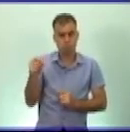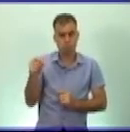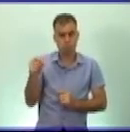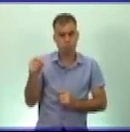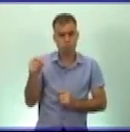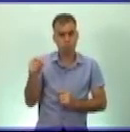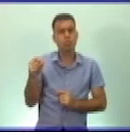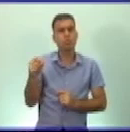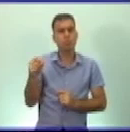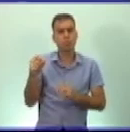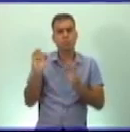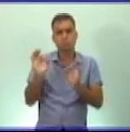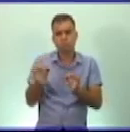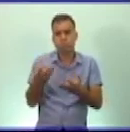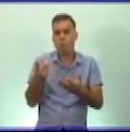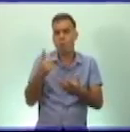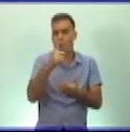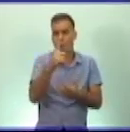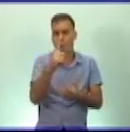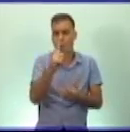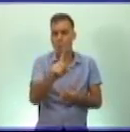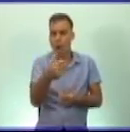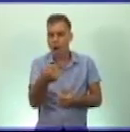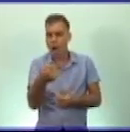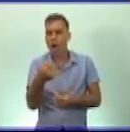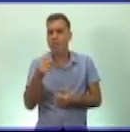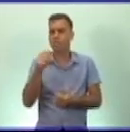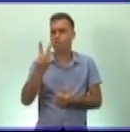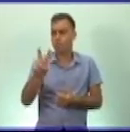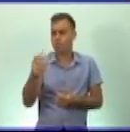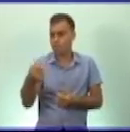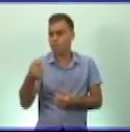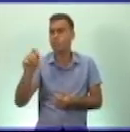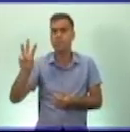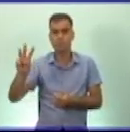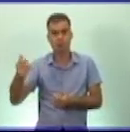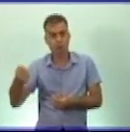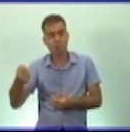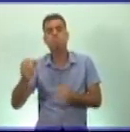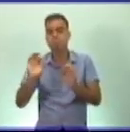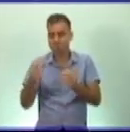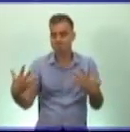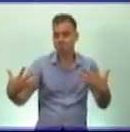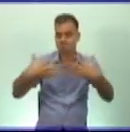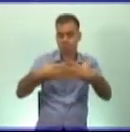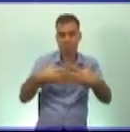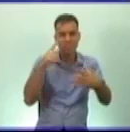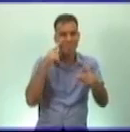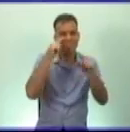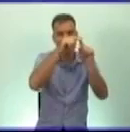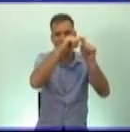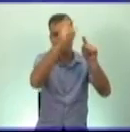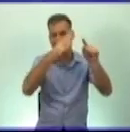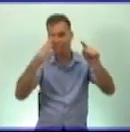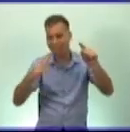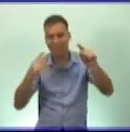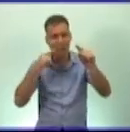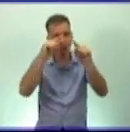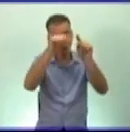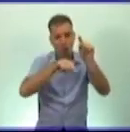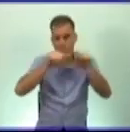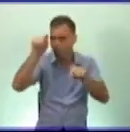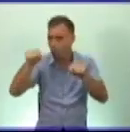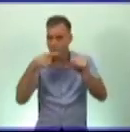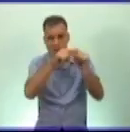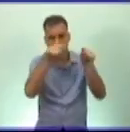elementos de los grupos 1A, 2A y 3A coincide con el número de grupos. Por tanto, puedo decir que el número de oxidación